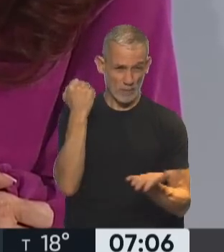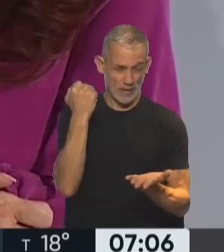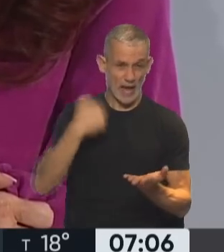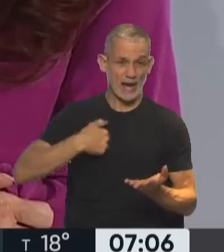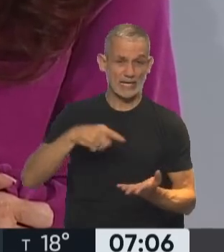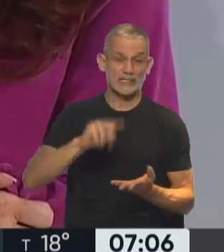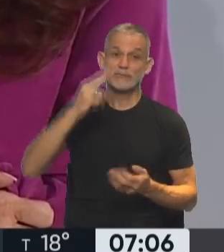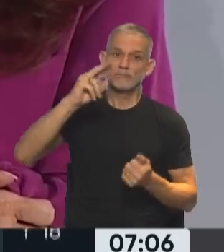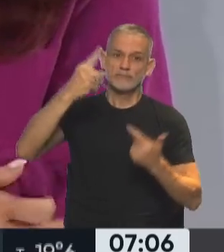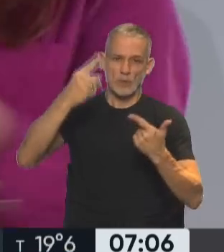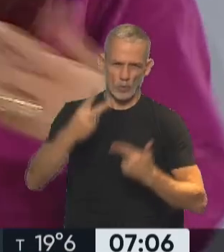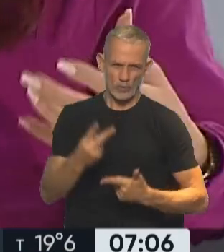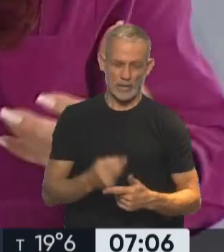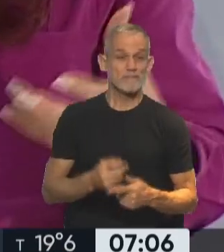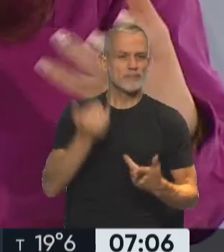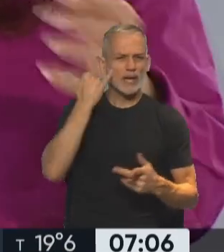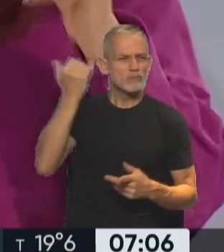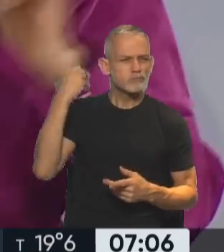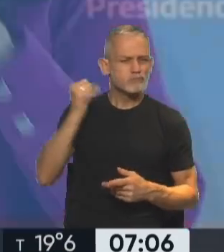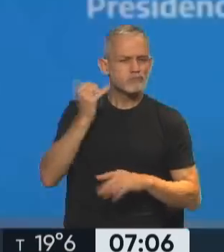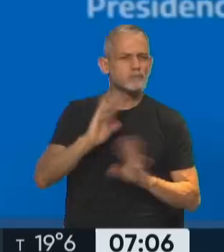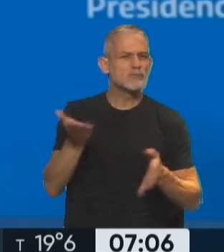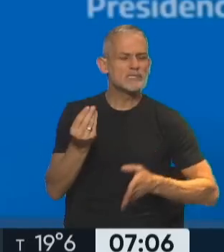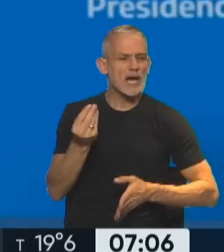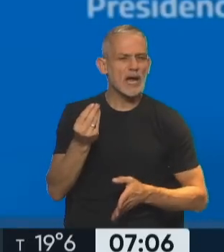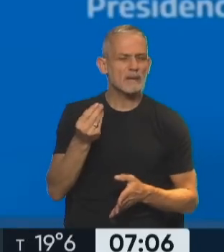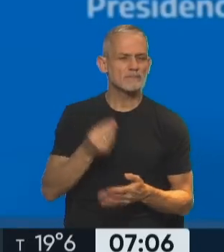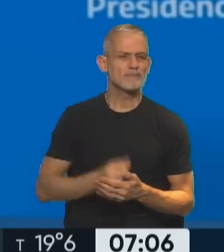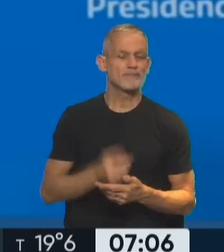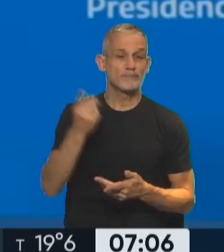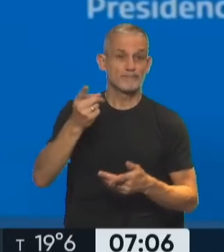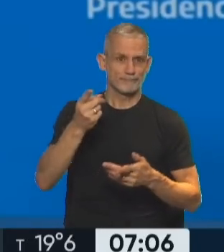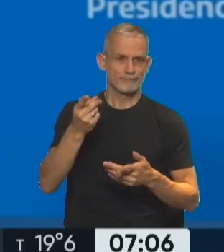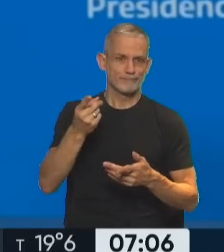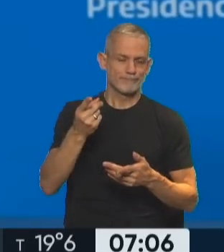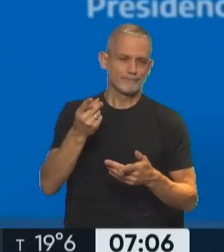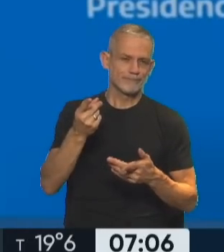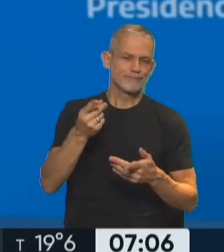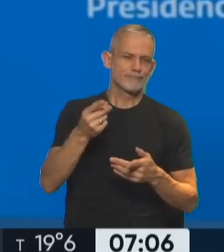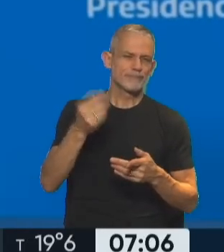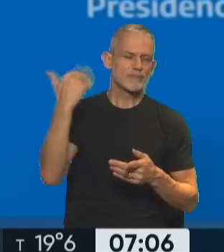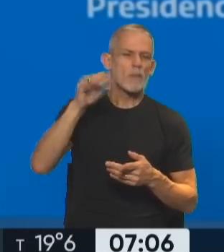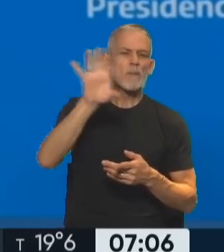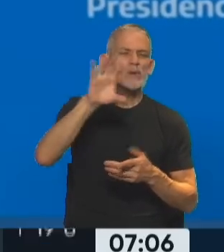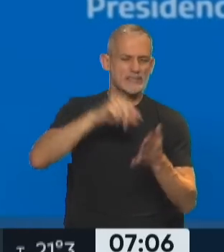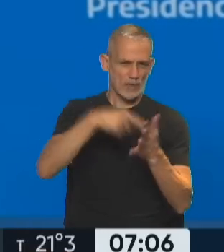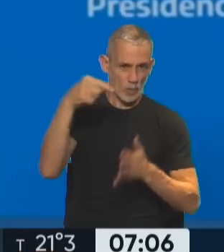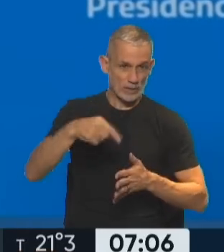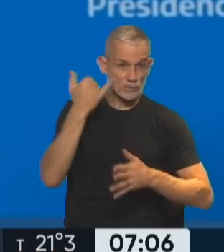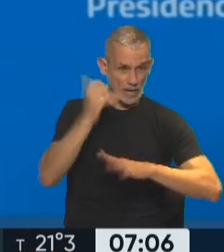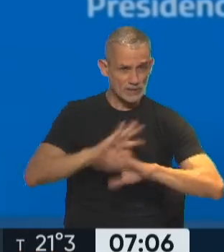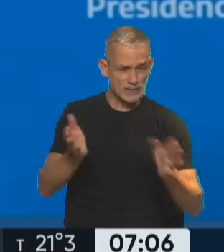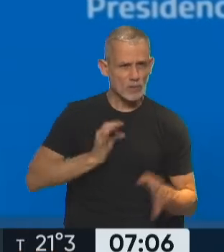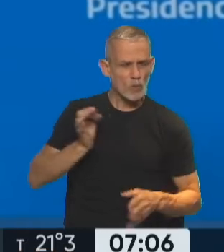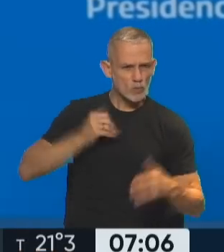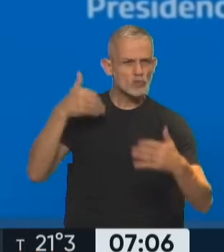Economía. Lo cierto es que ella ocupó un escritorio de estas características en el ámbito de la provincia de Buenos Aires durante muchos